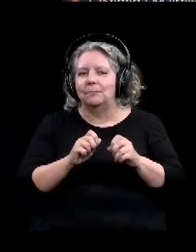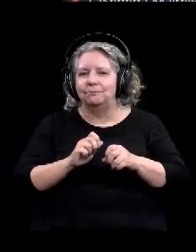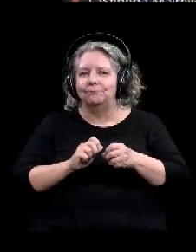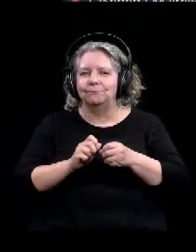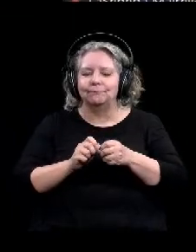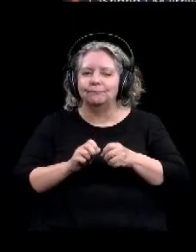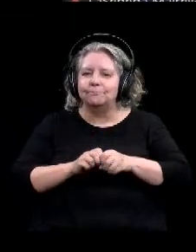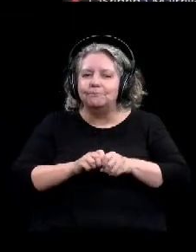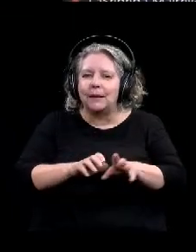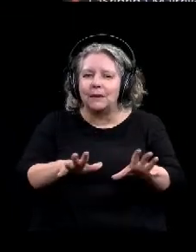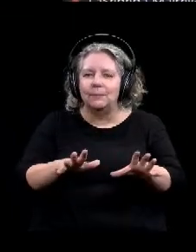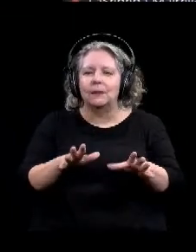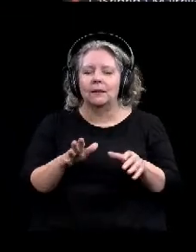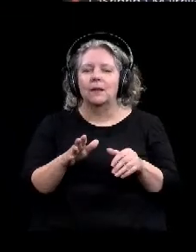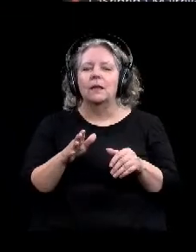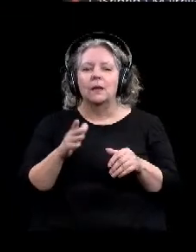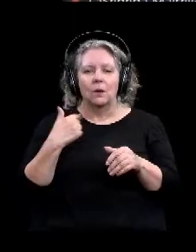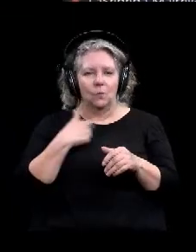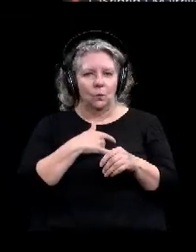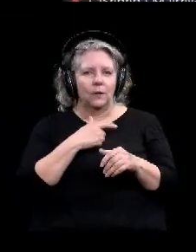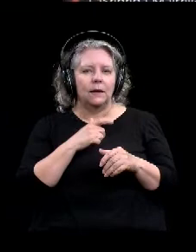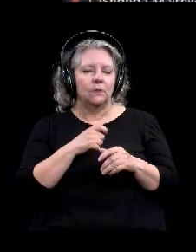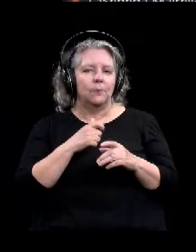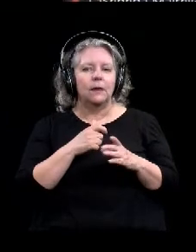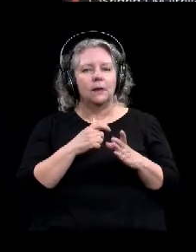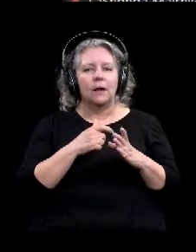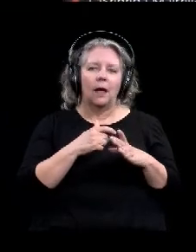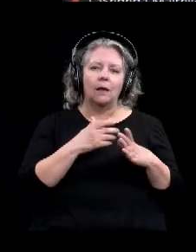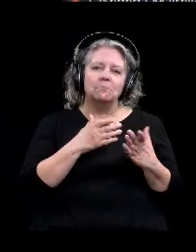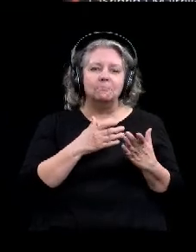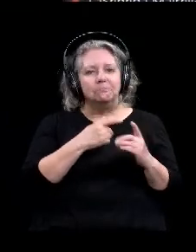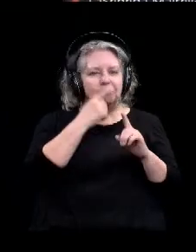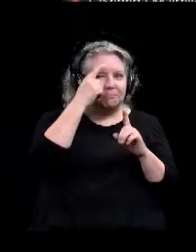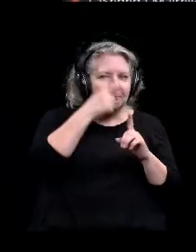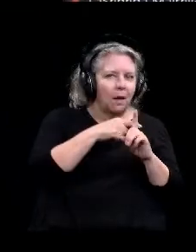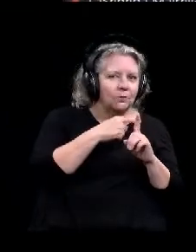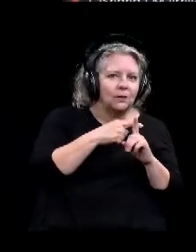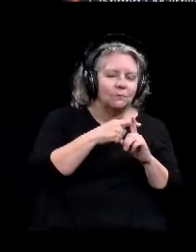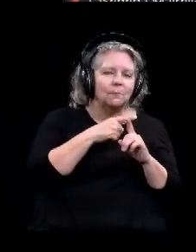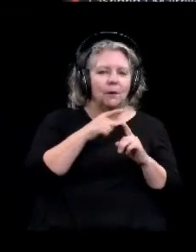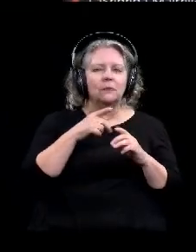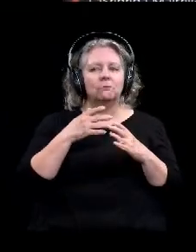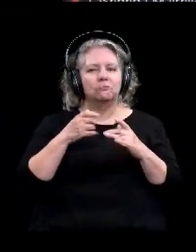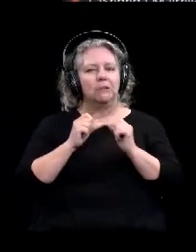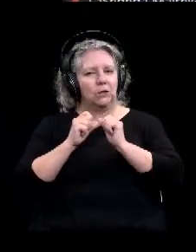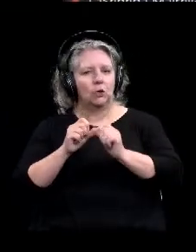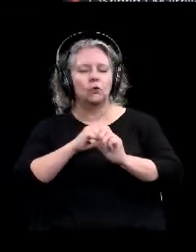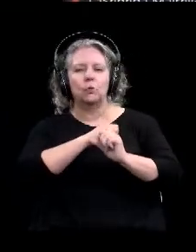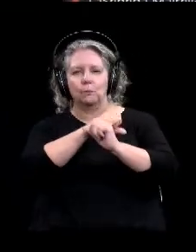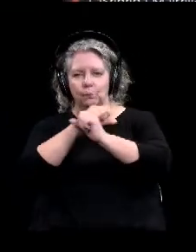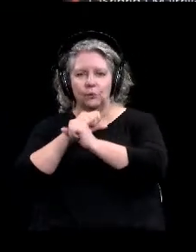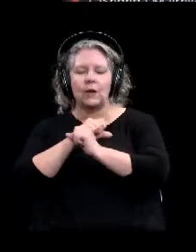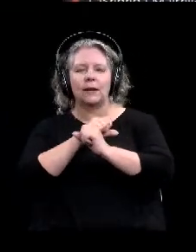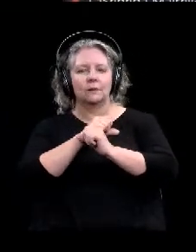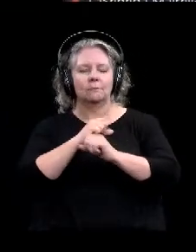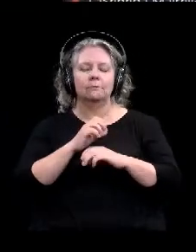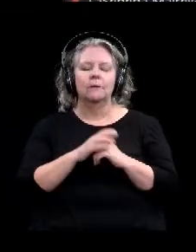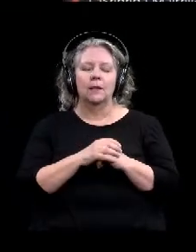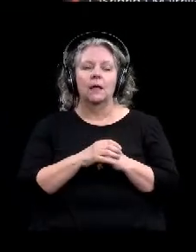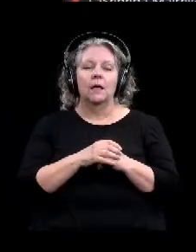proteger a los demás y las personas en las pruebas este son gratuitas continúan